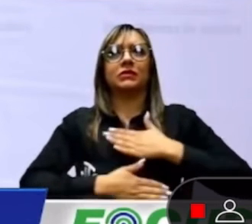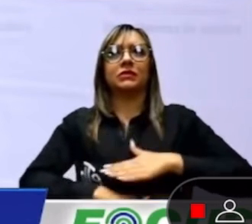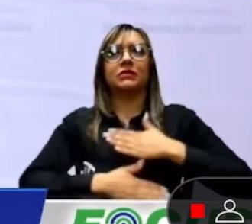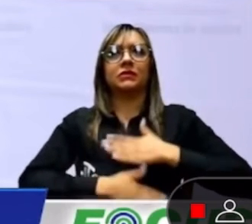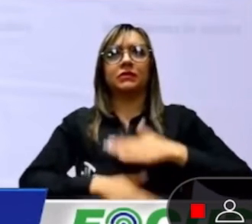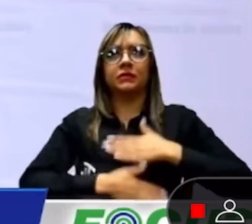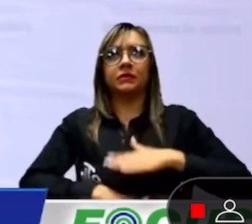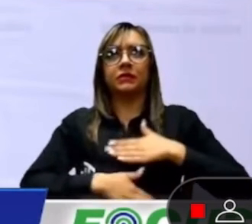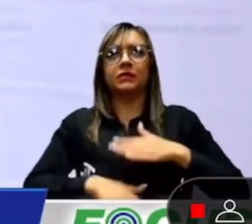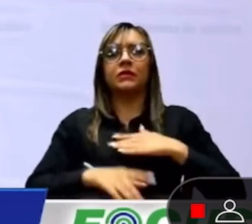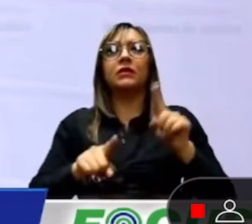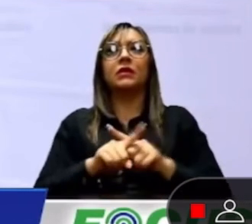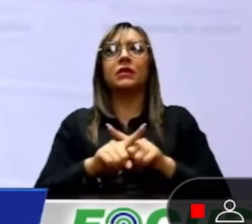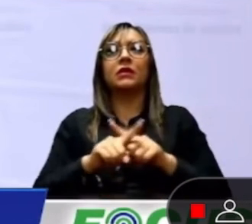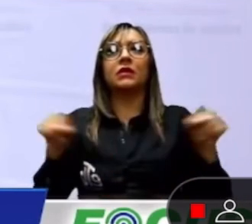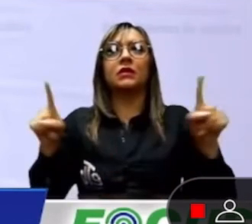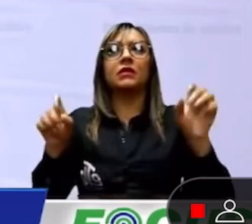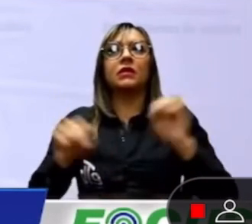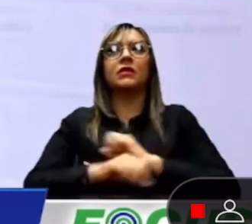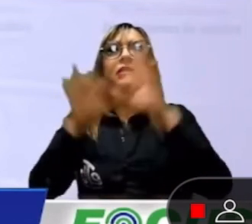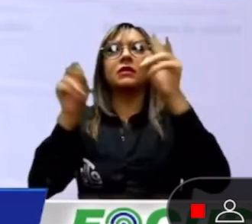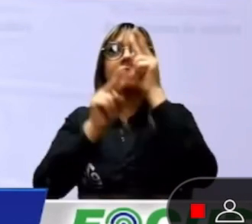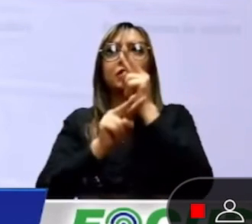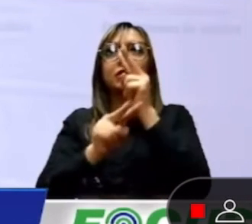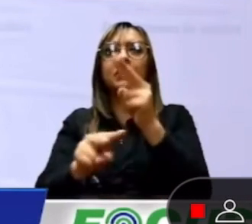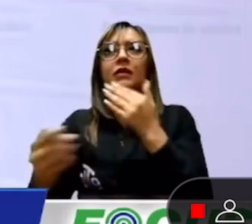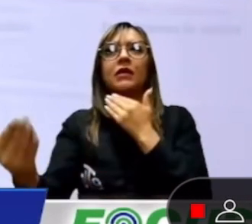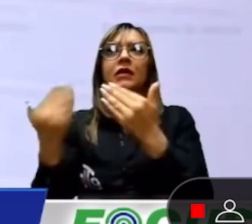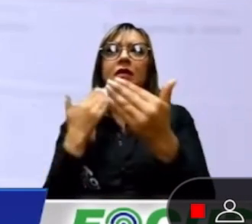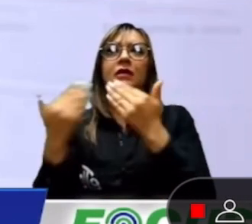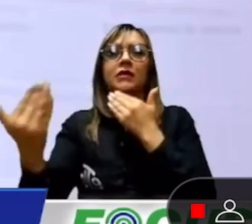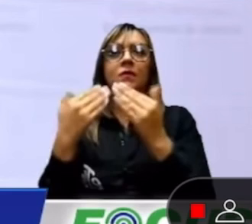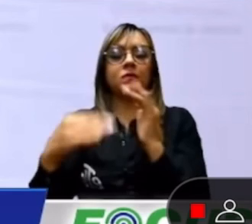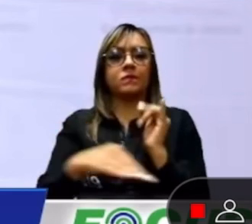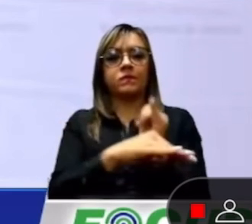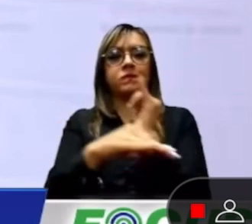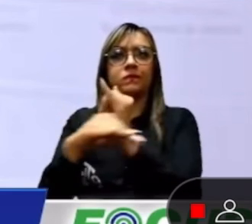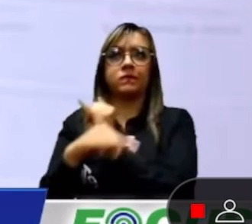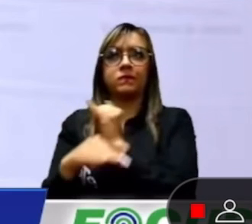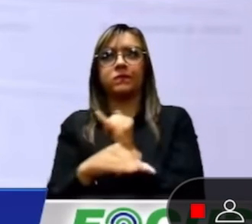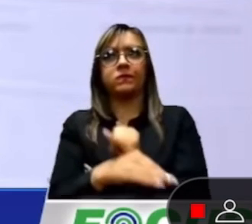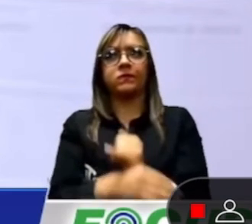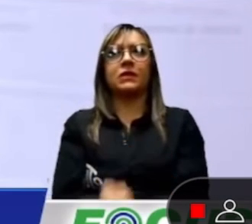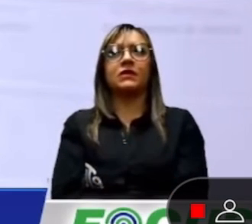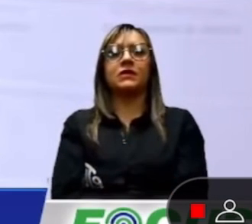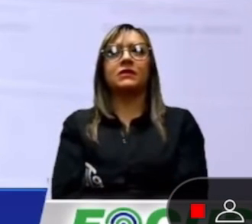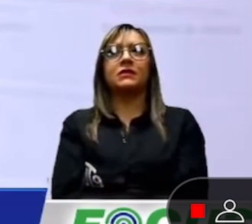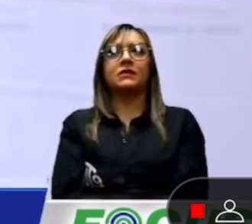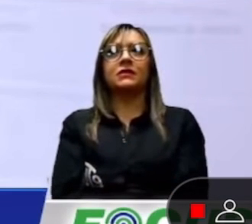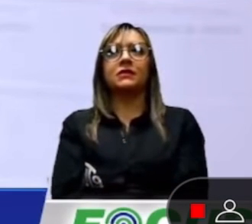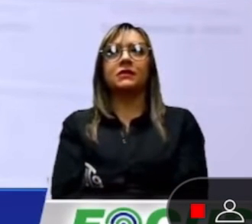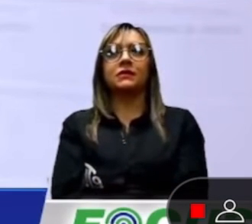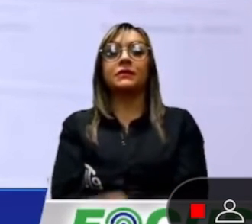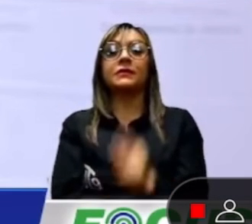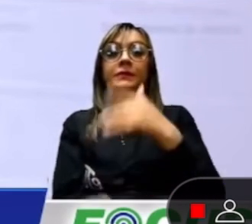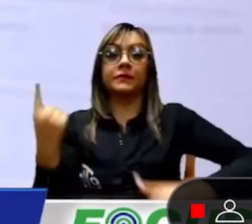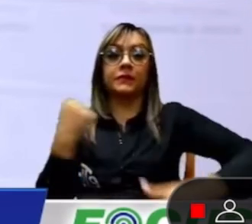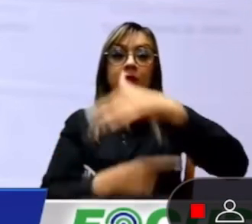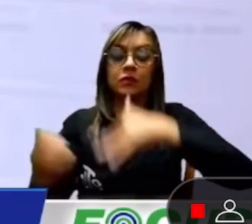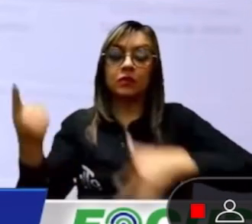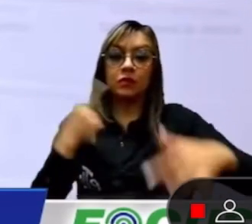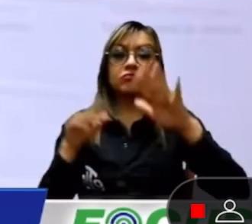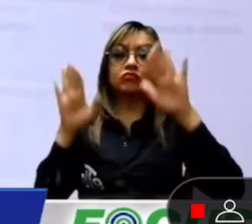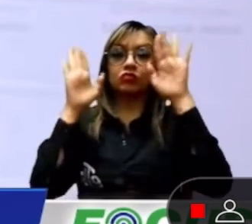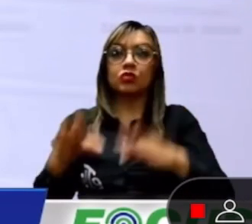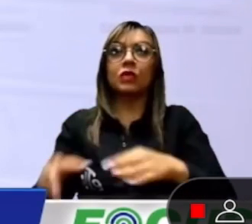serenidad pero por sobre todo restaurar la confianza en las instituciones es en este contexto en el que